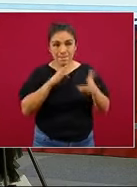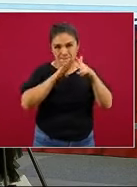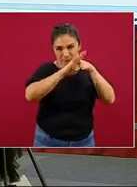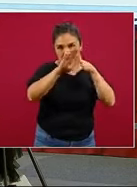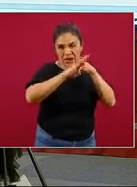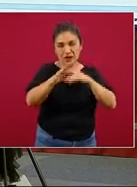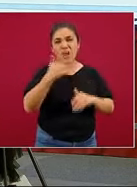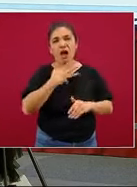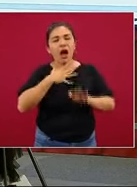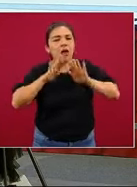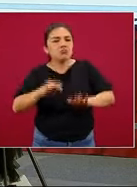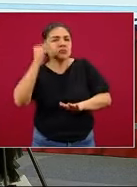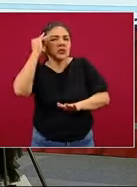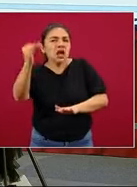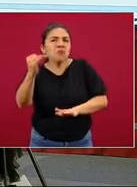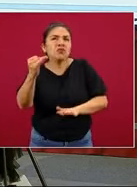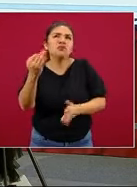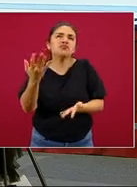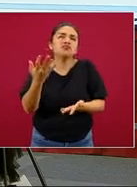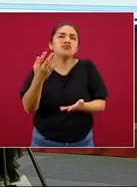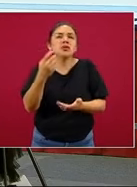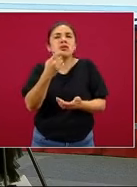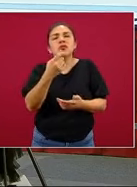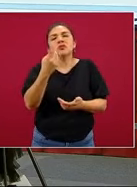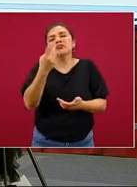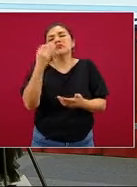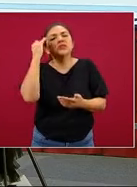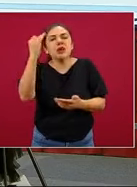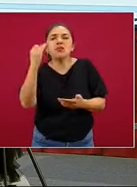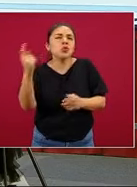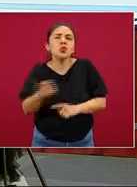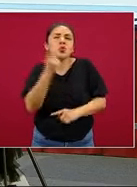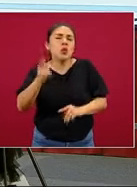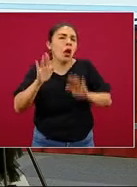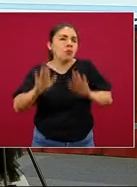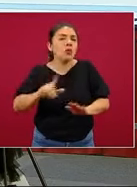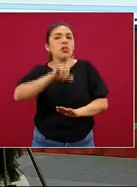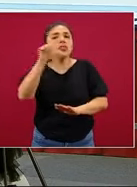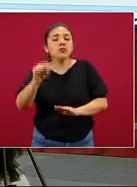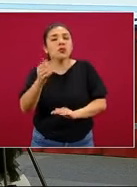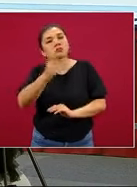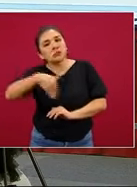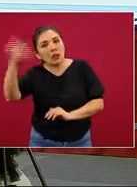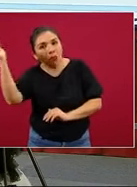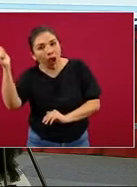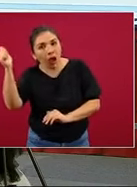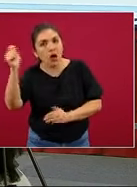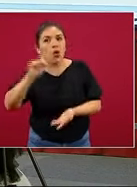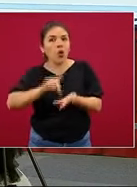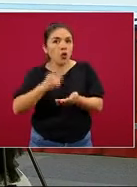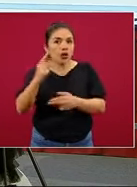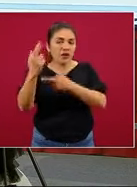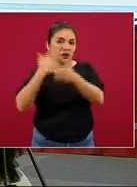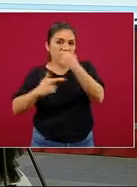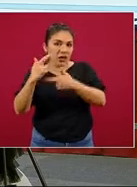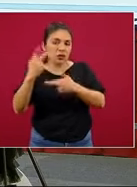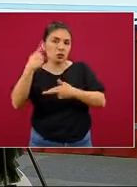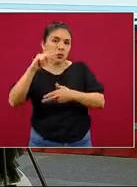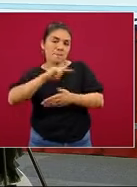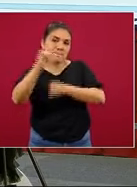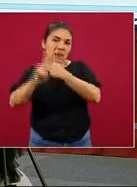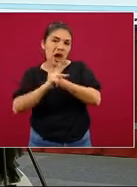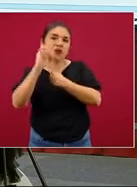encuentra por un periodo de tiempo determinado en nuestra población, en nuestro territorio, y luego tiene que nuevamente migrar o llegar a su